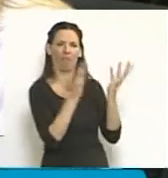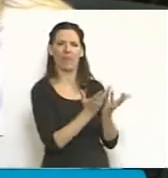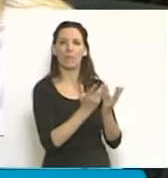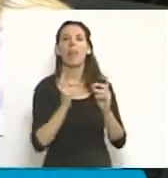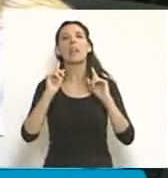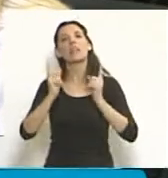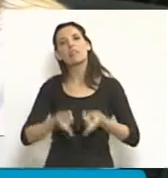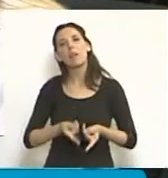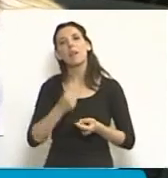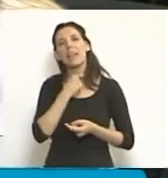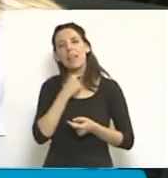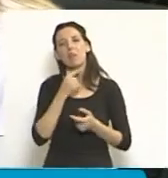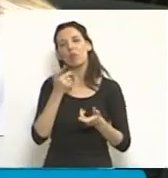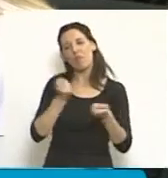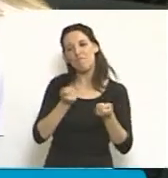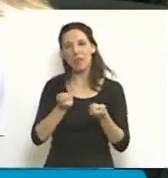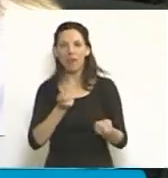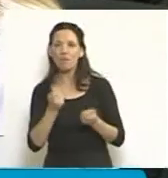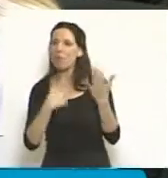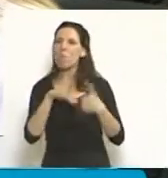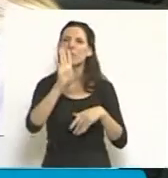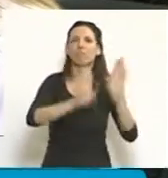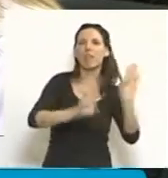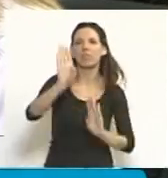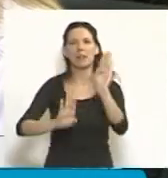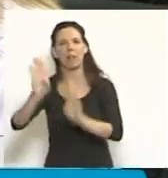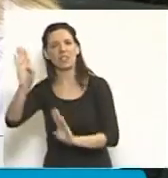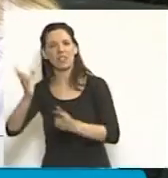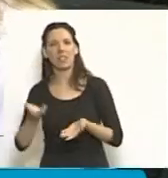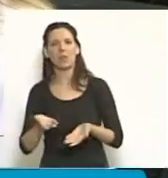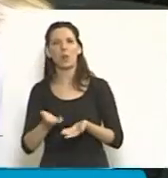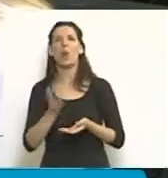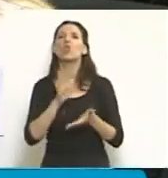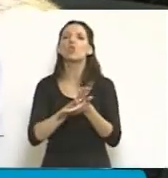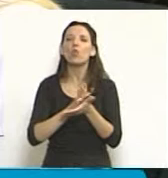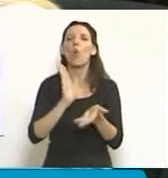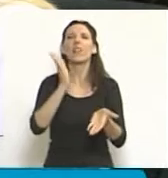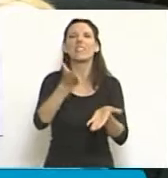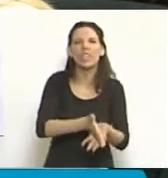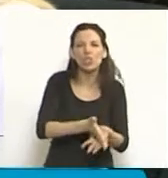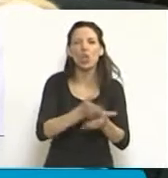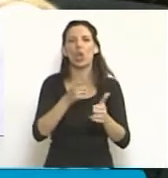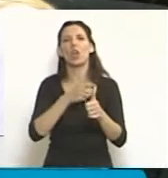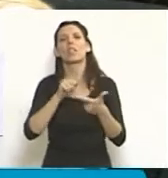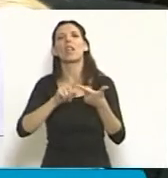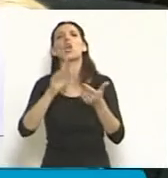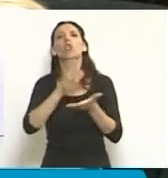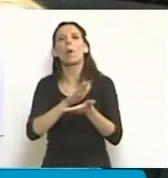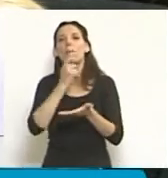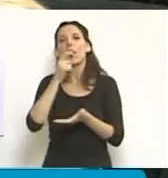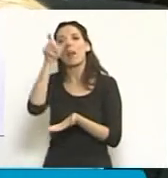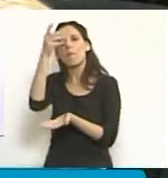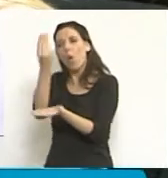incluso un mecanismo más participativo para el establecimiento de sanciones, remoción de los magistrados, haber